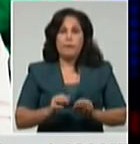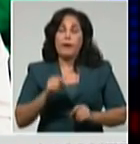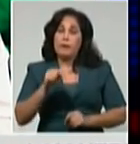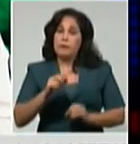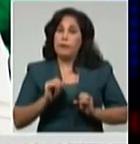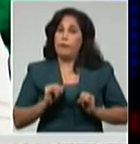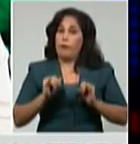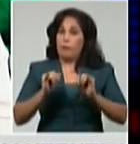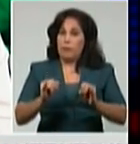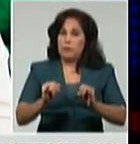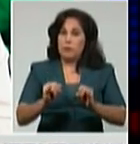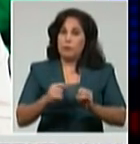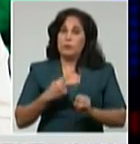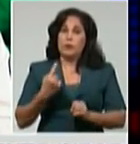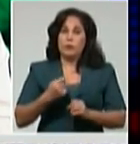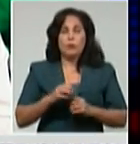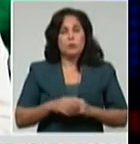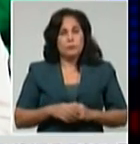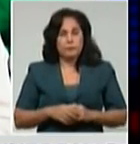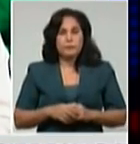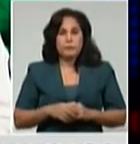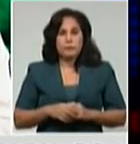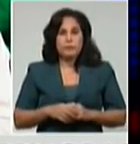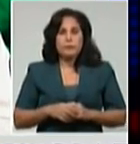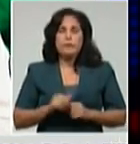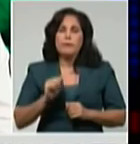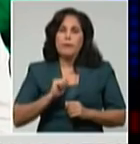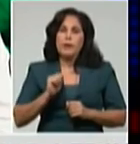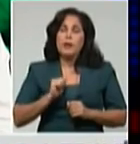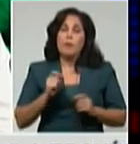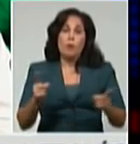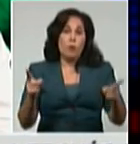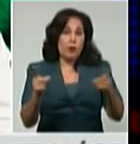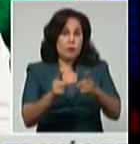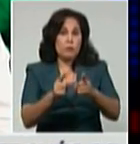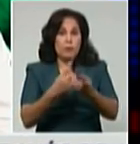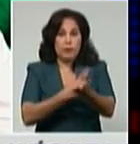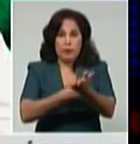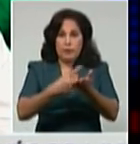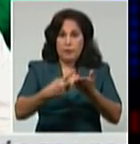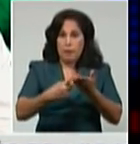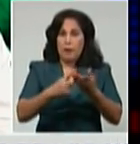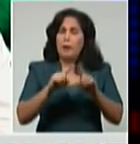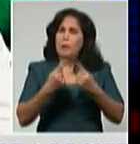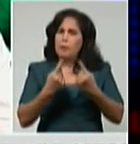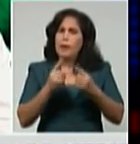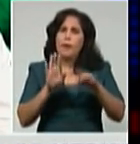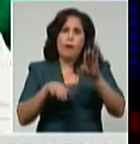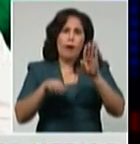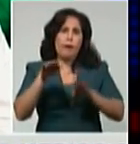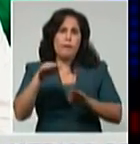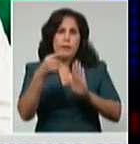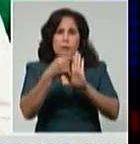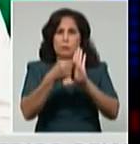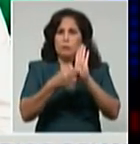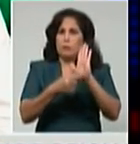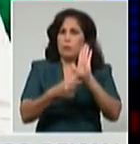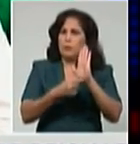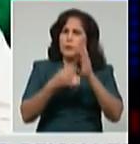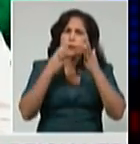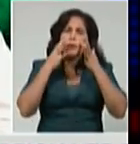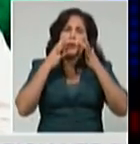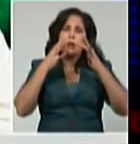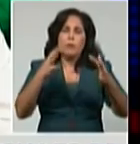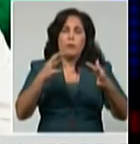información, que tratamos de hacer un resumen de la semana, aunque hay muchas cosas que lo importante es hacer